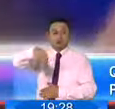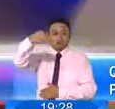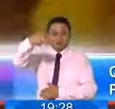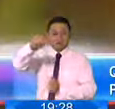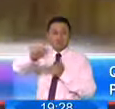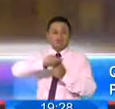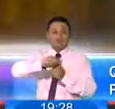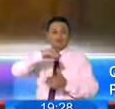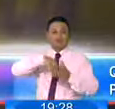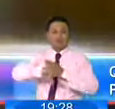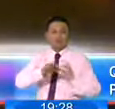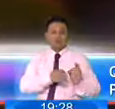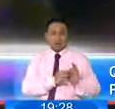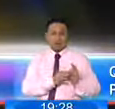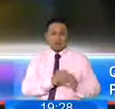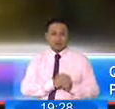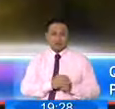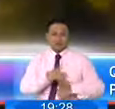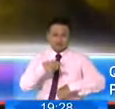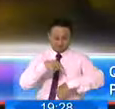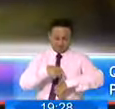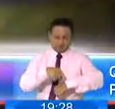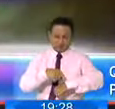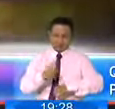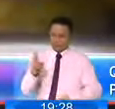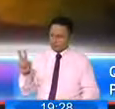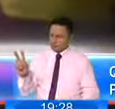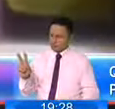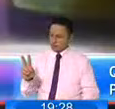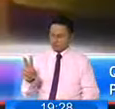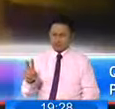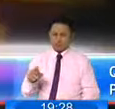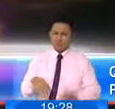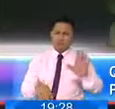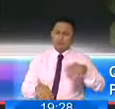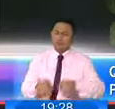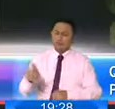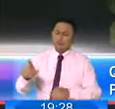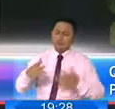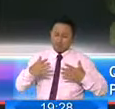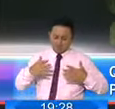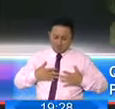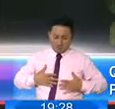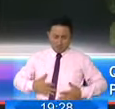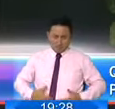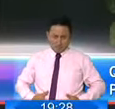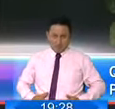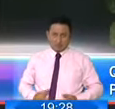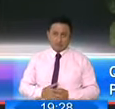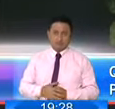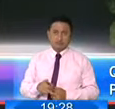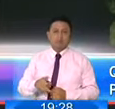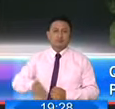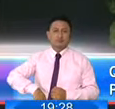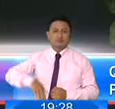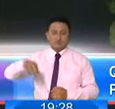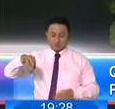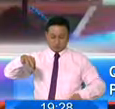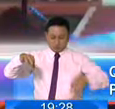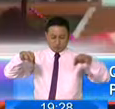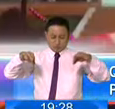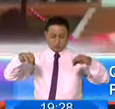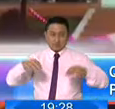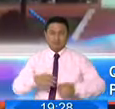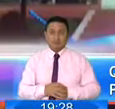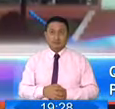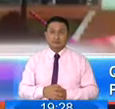Calderón. Por la hora llamó la atención de los uniformados, quienes procedieron a realizarles un chequeo de sus pertenencias, encontrando sorpresas.